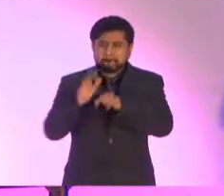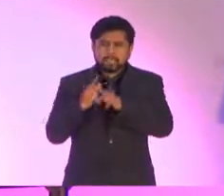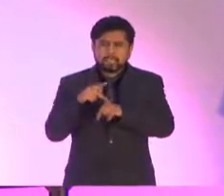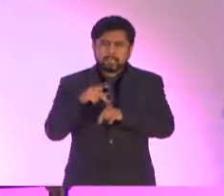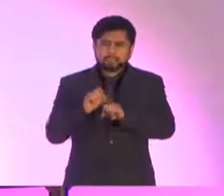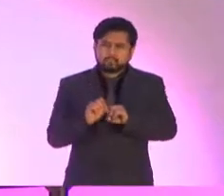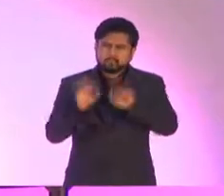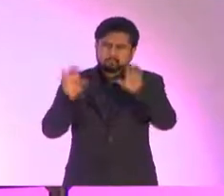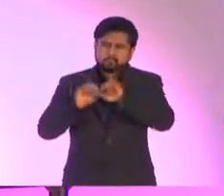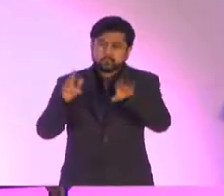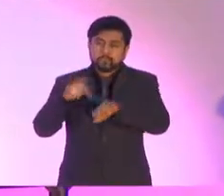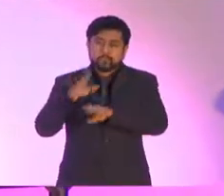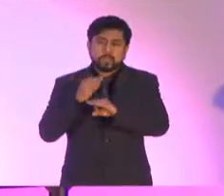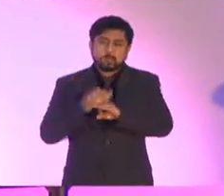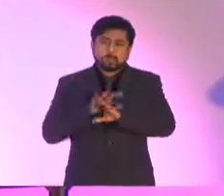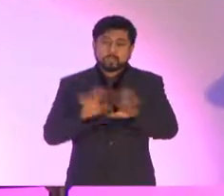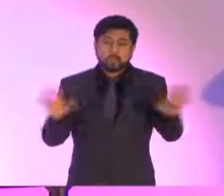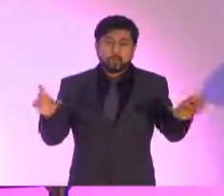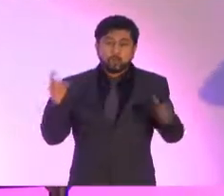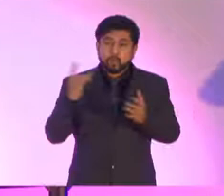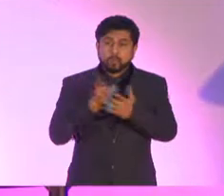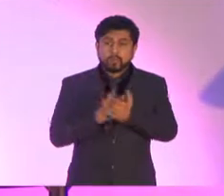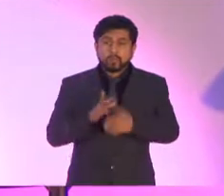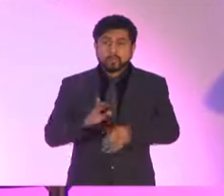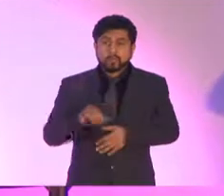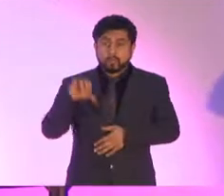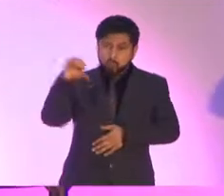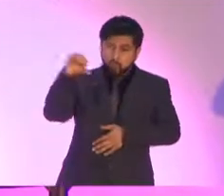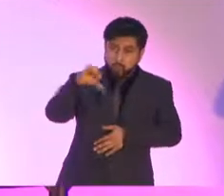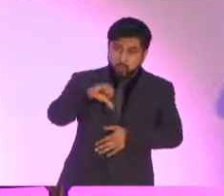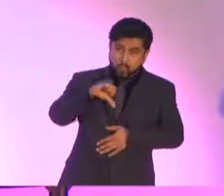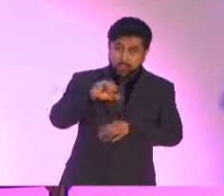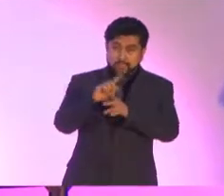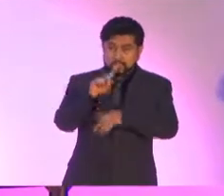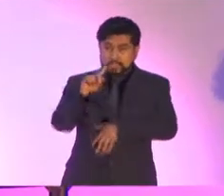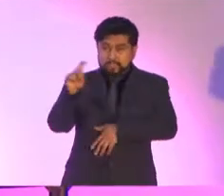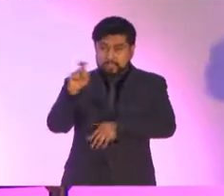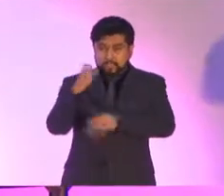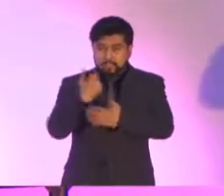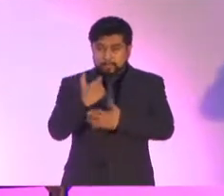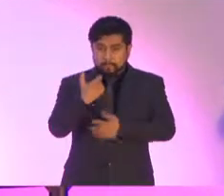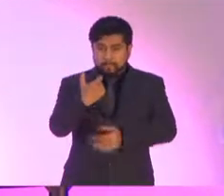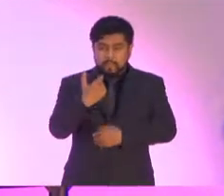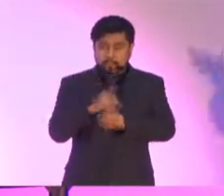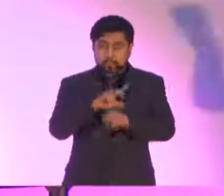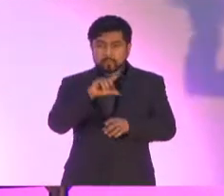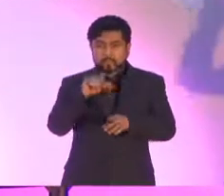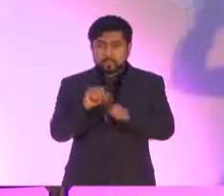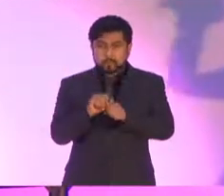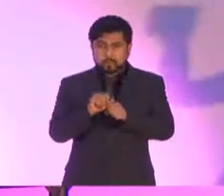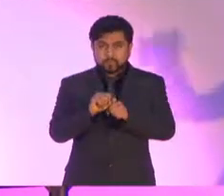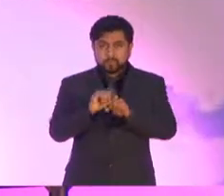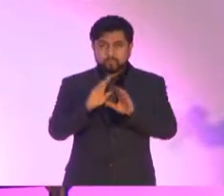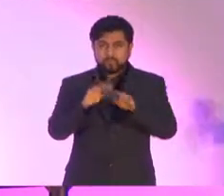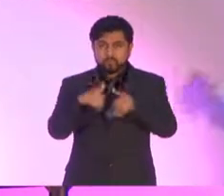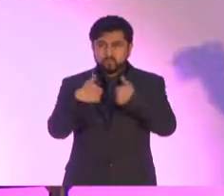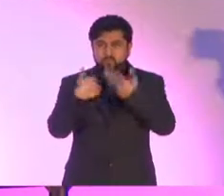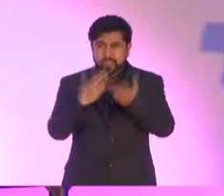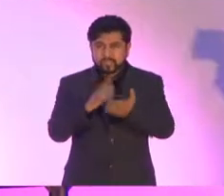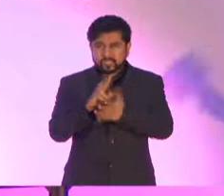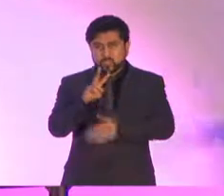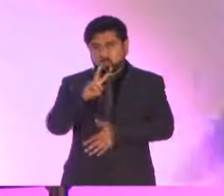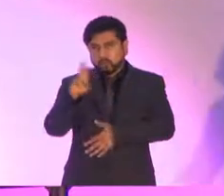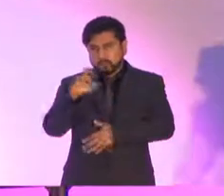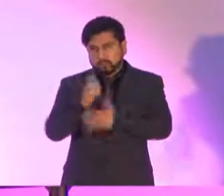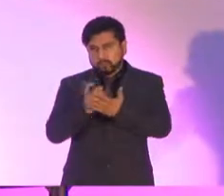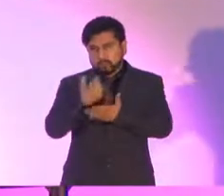Entonces, solo lo voy a tener esta vez, hoy, en 100 pesos y posterior a esto va a costar 200, entonces, pues tienen la oportunidad